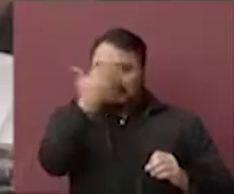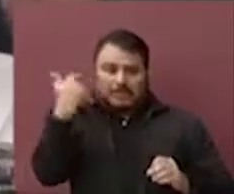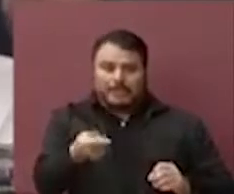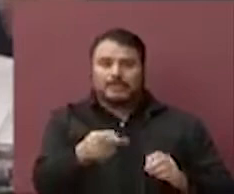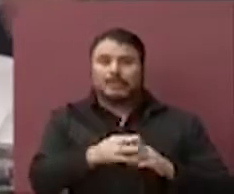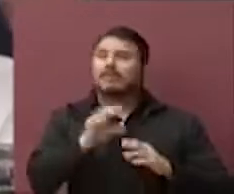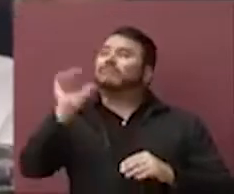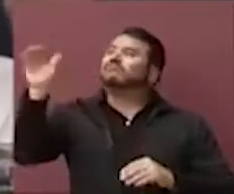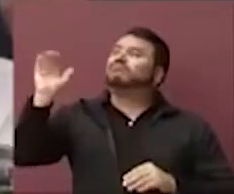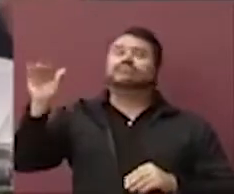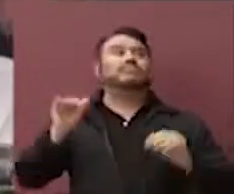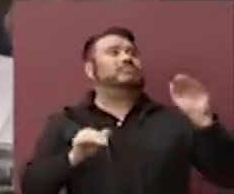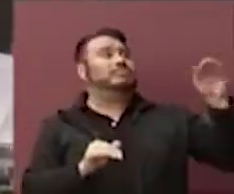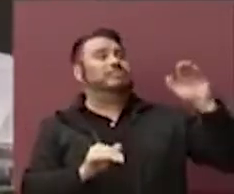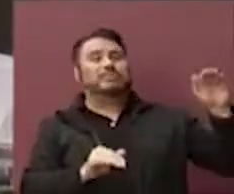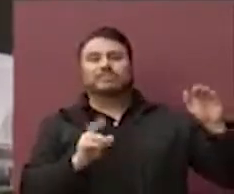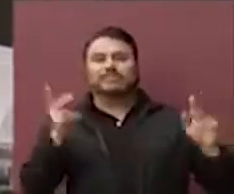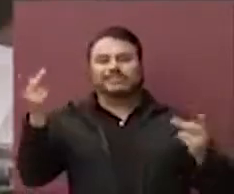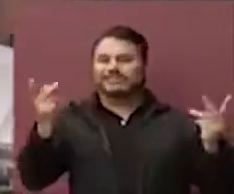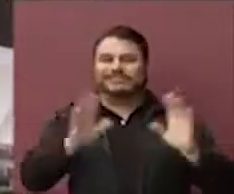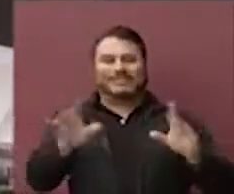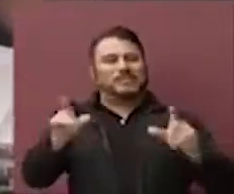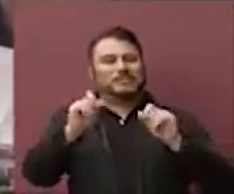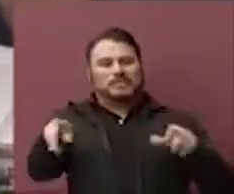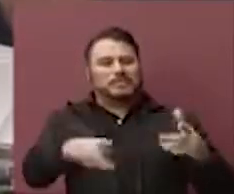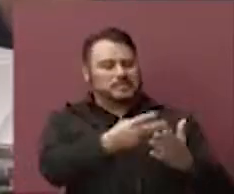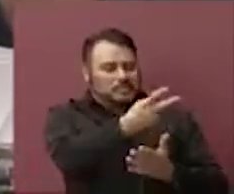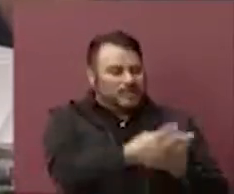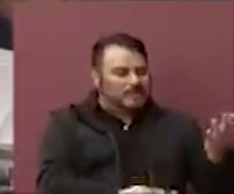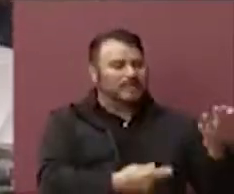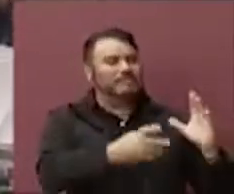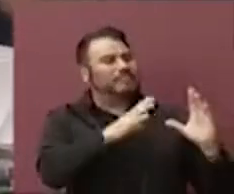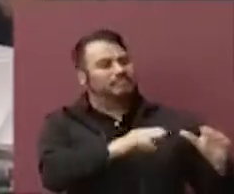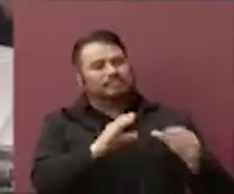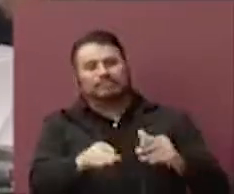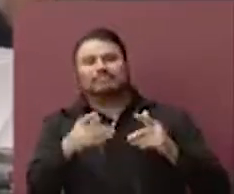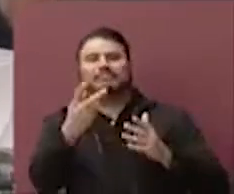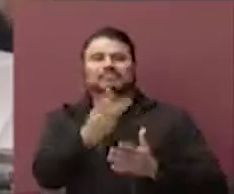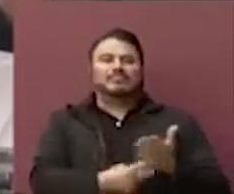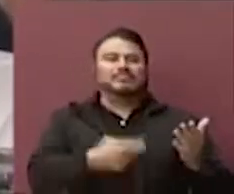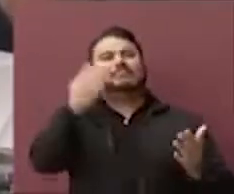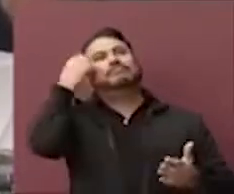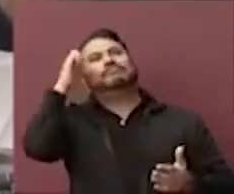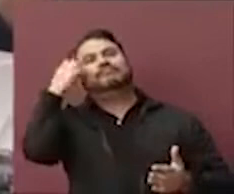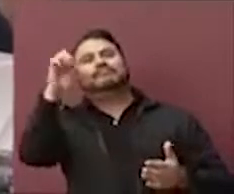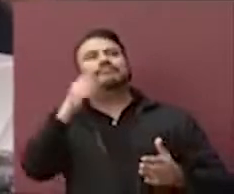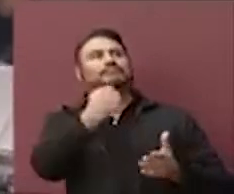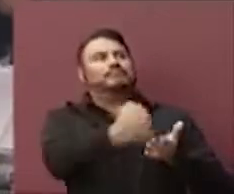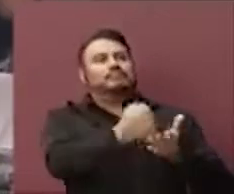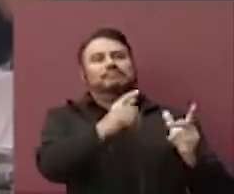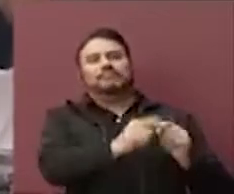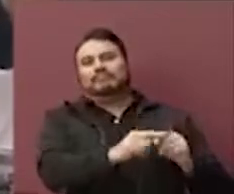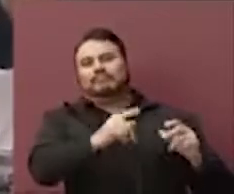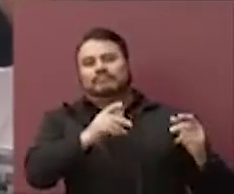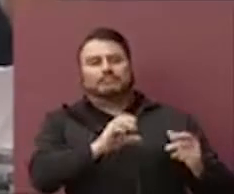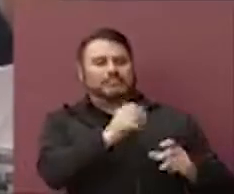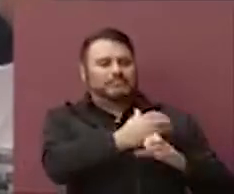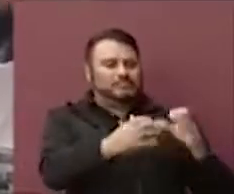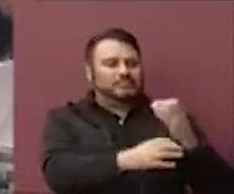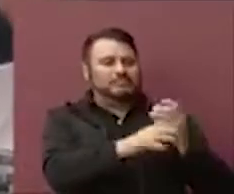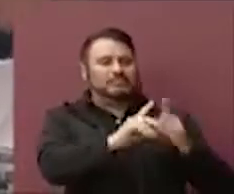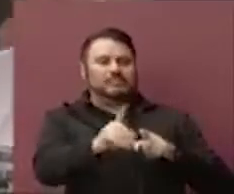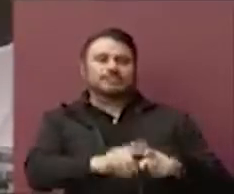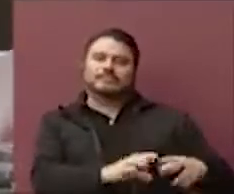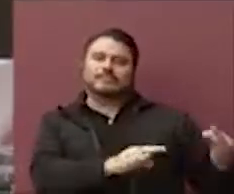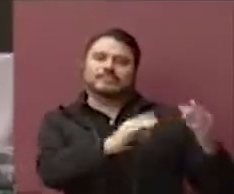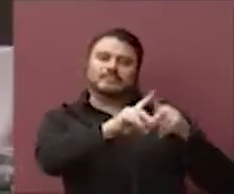No es lo mismo, pues, atender programas académicos, a contar con experiencia probada, a enfrentar con éxito en